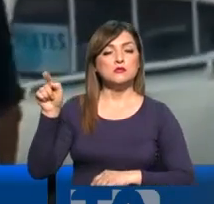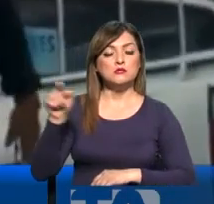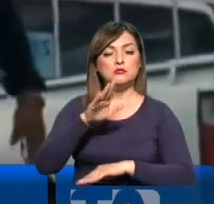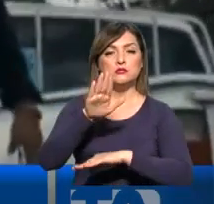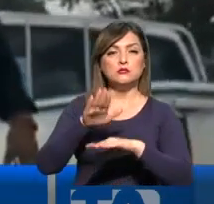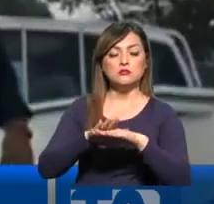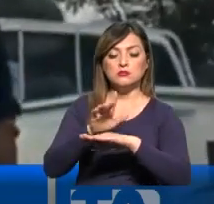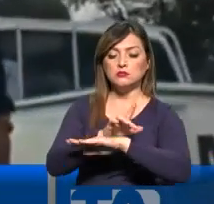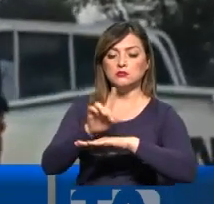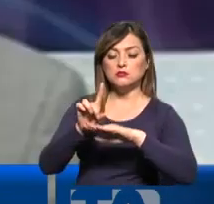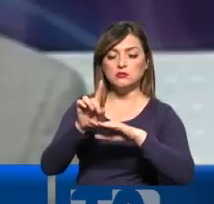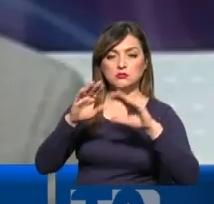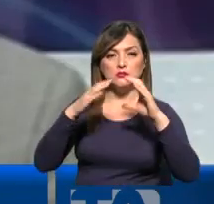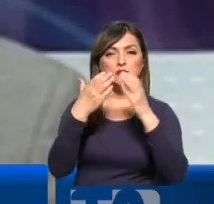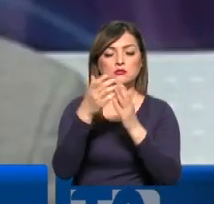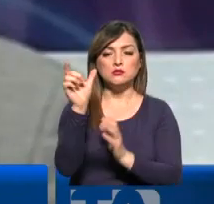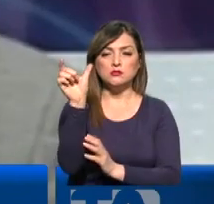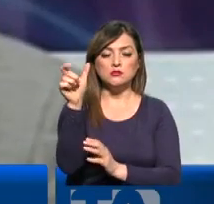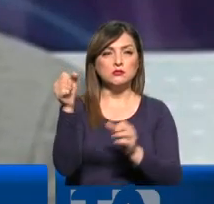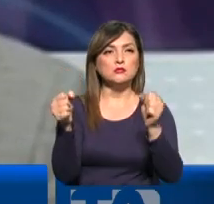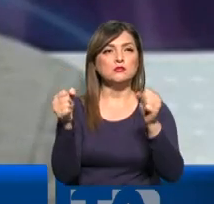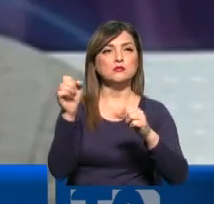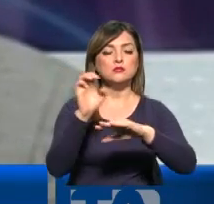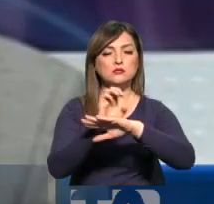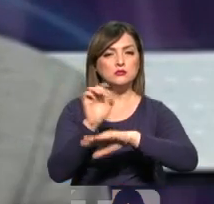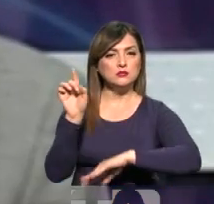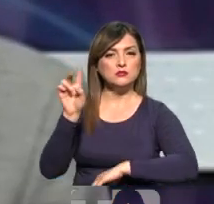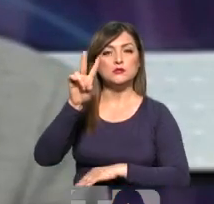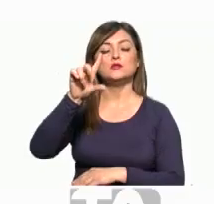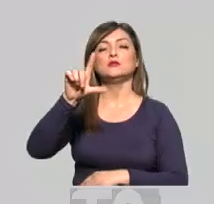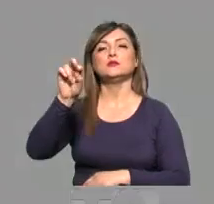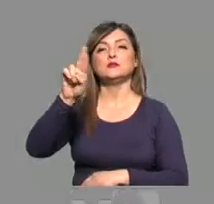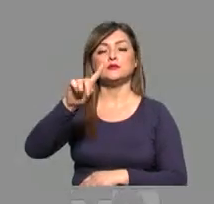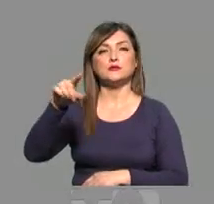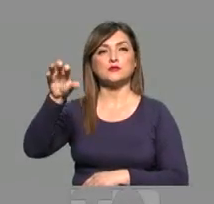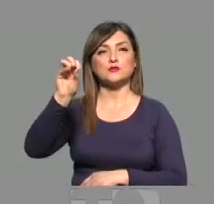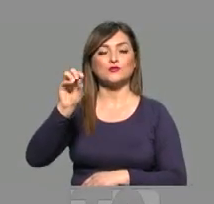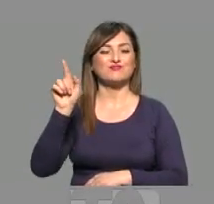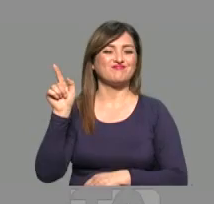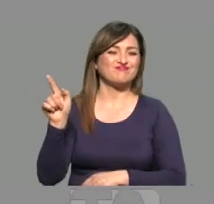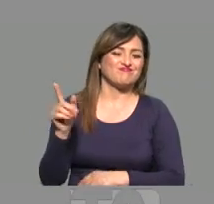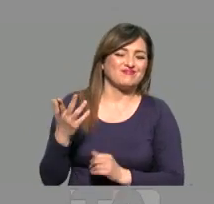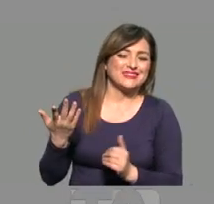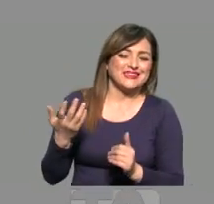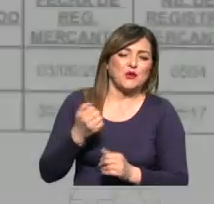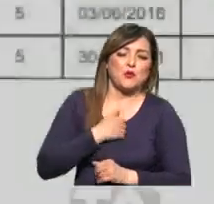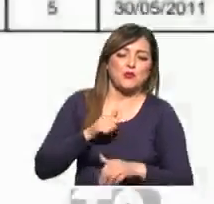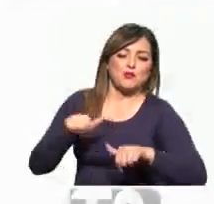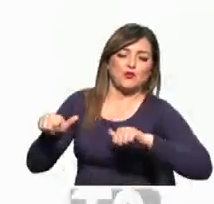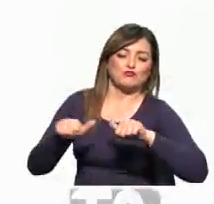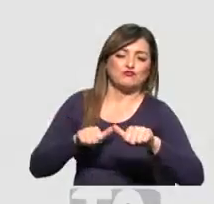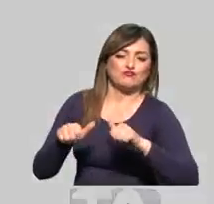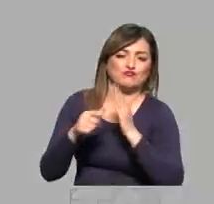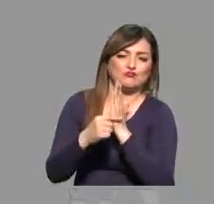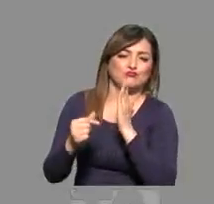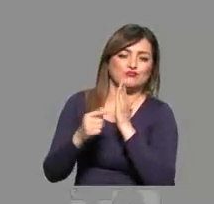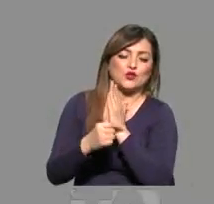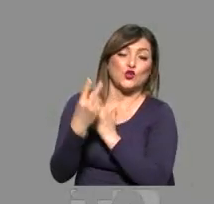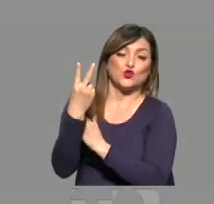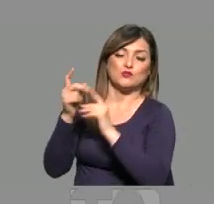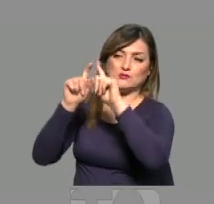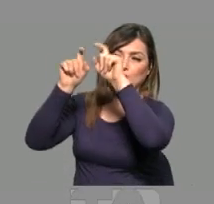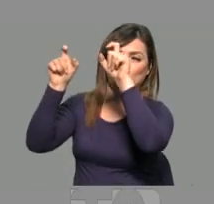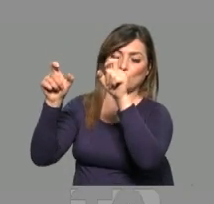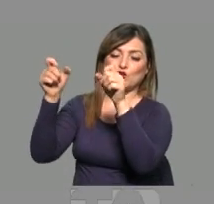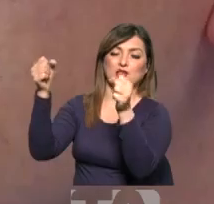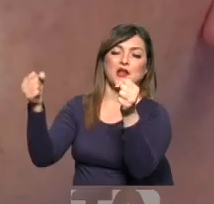habló sobre el director de la Comisión de Tránsito del Ecuador, Carlos Valareso Cedillo, quien a su vez consta como administrador y accionista de dos